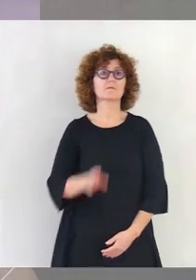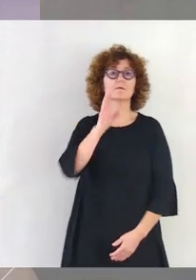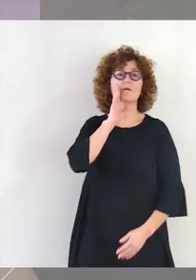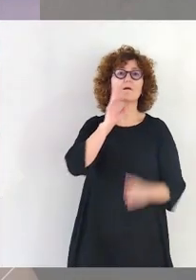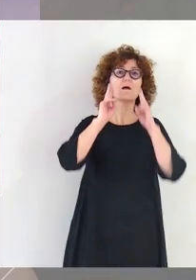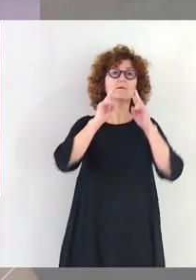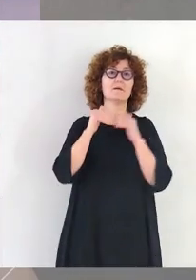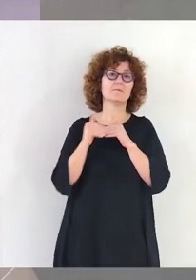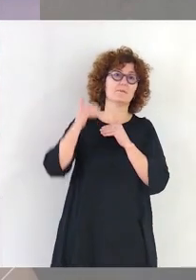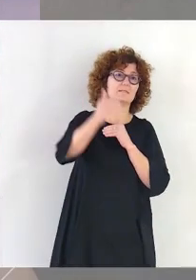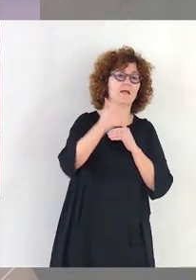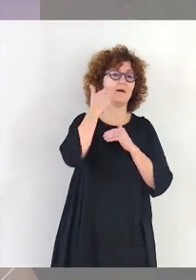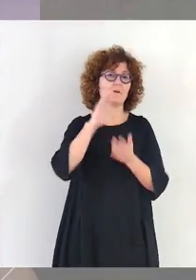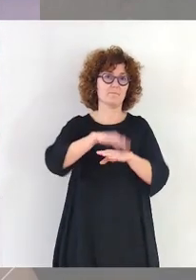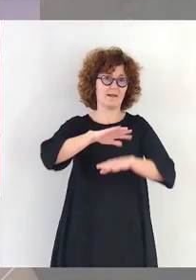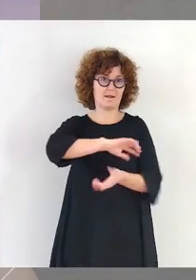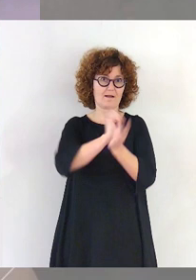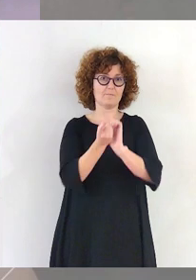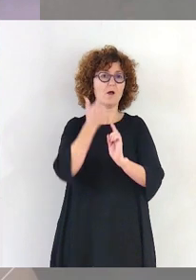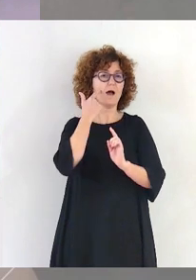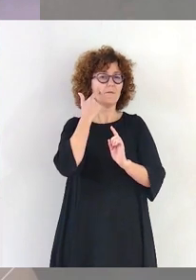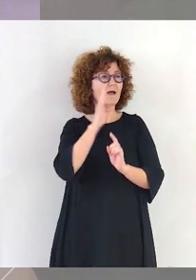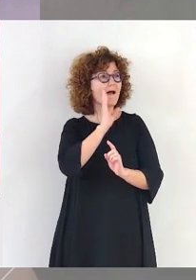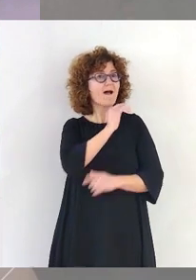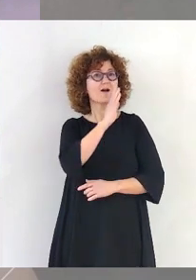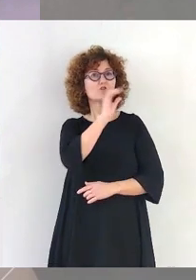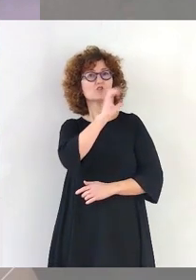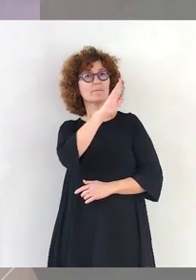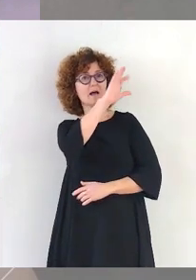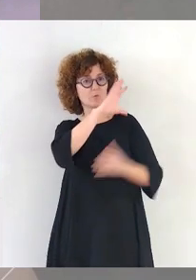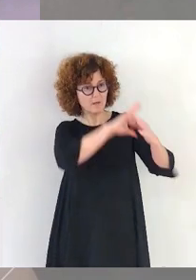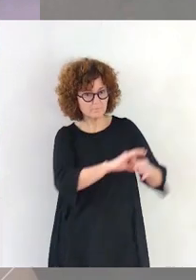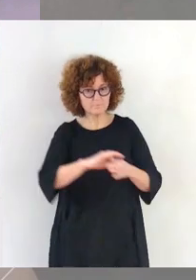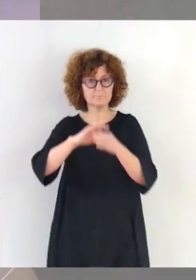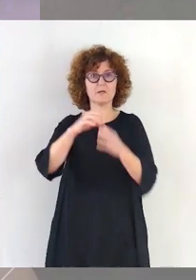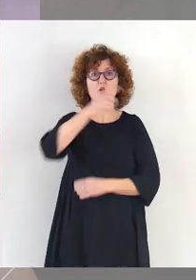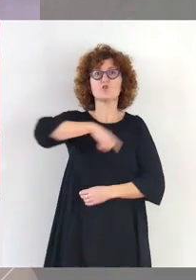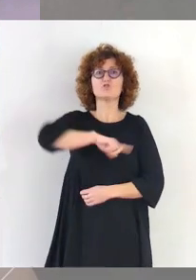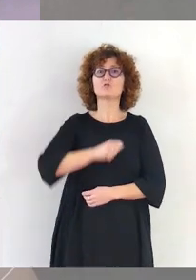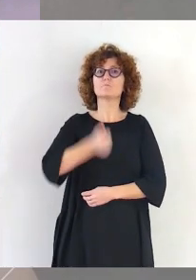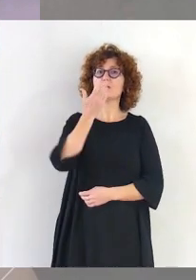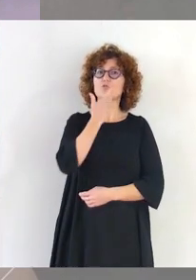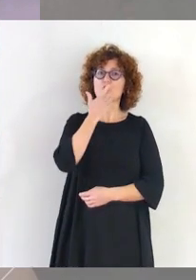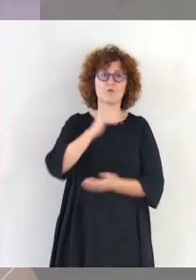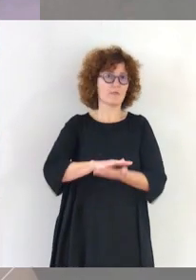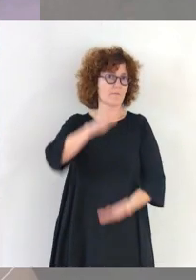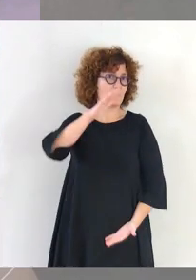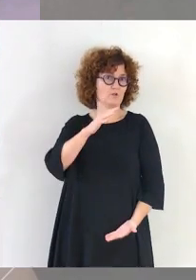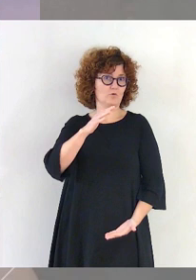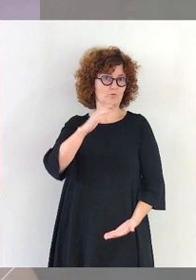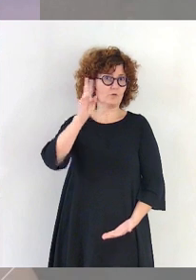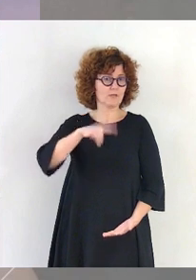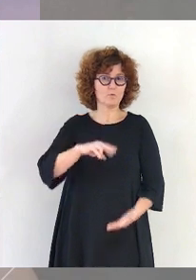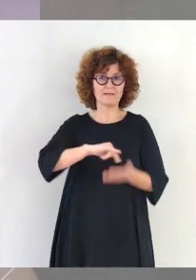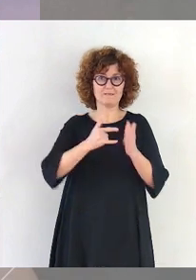a regiones cambio lo cojo por donde lo dejaba José Manuel efectivamente tenemos más conocimiento que nunca más tecnología que